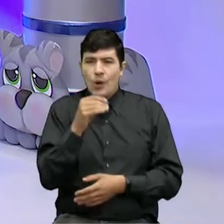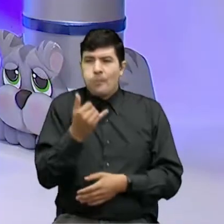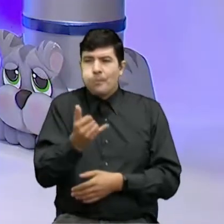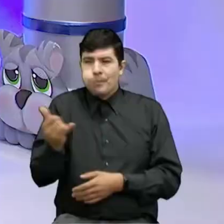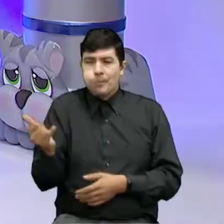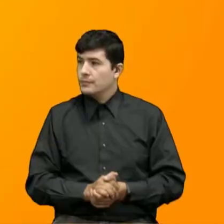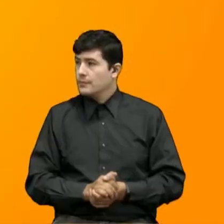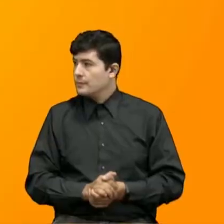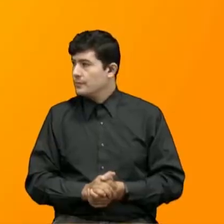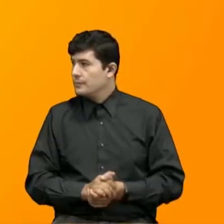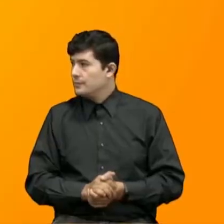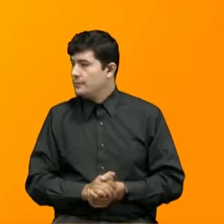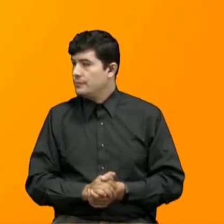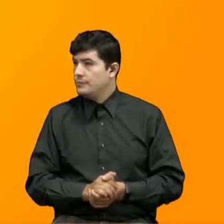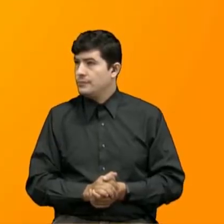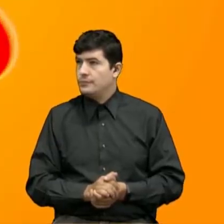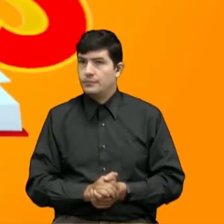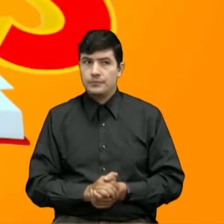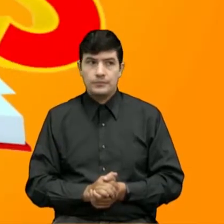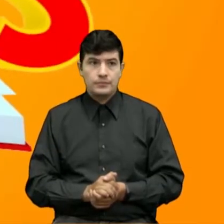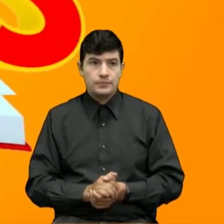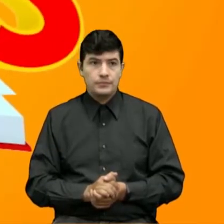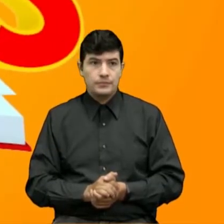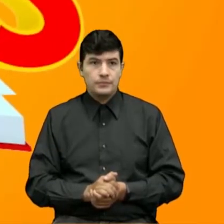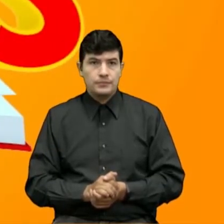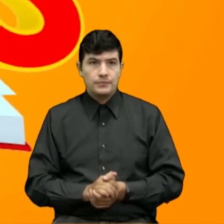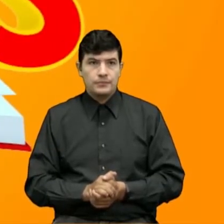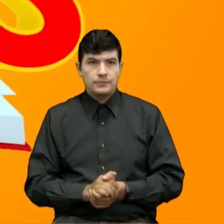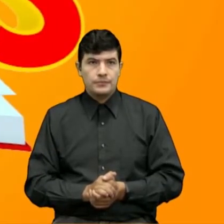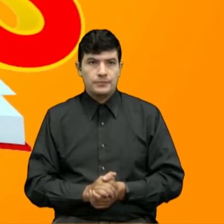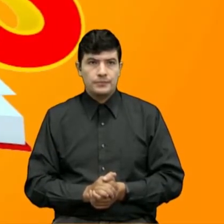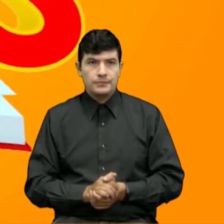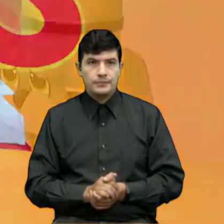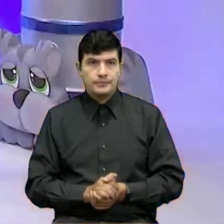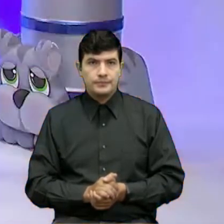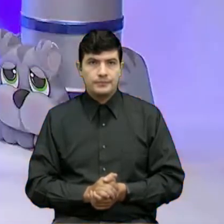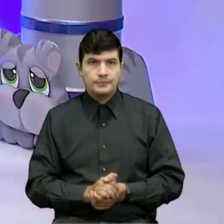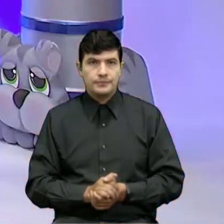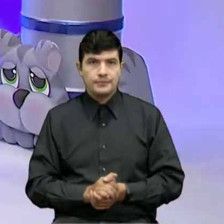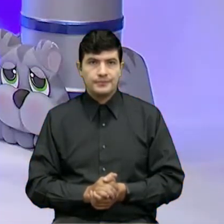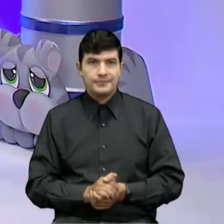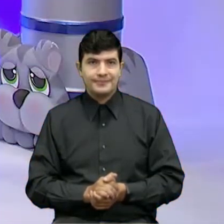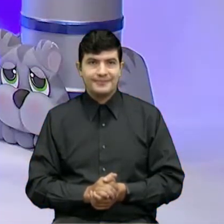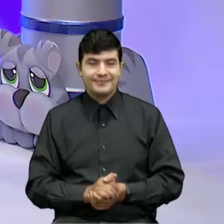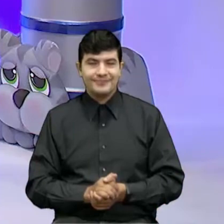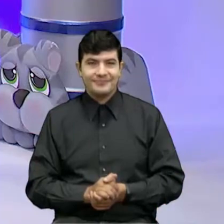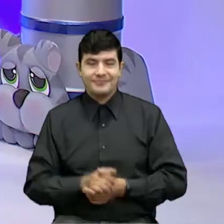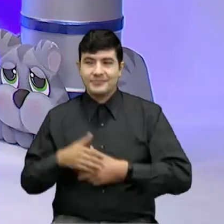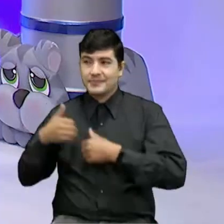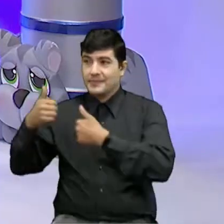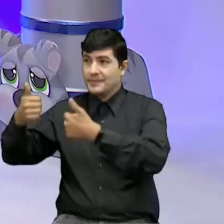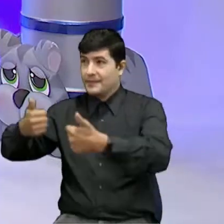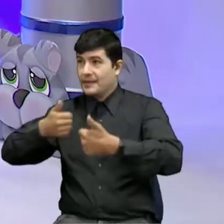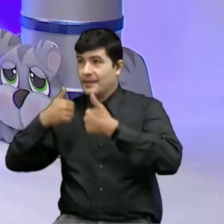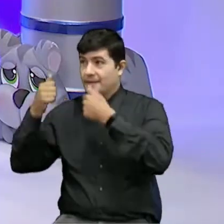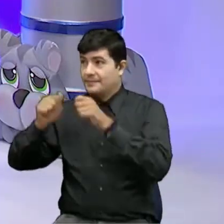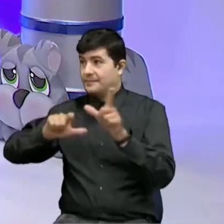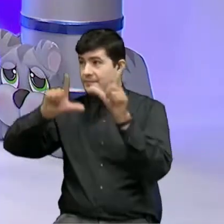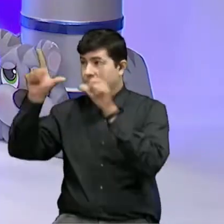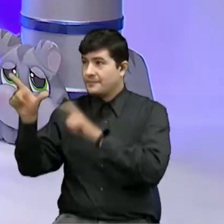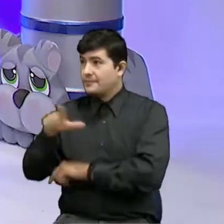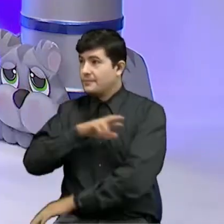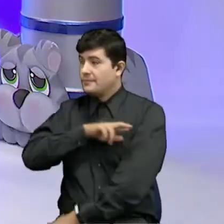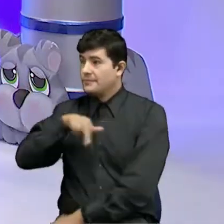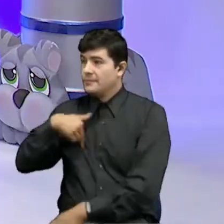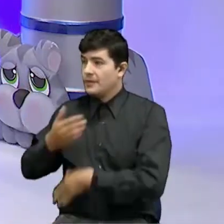súper conectados. Muy Muy bien, allí continuamos con